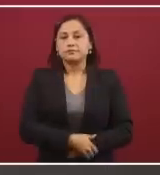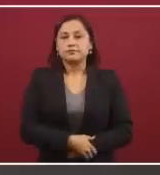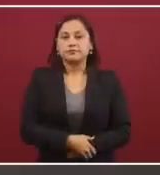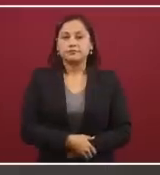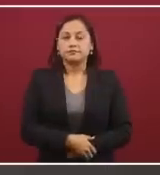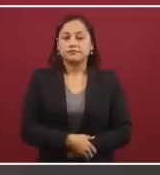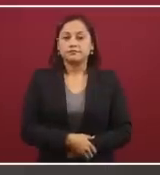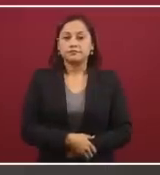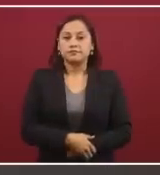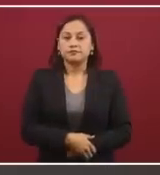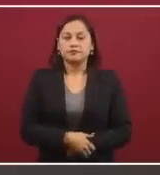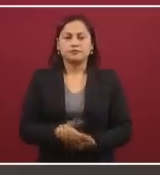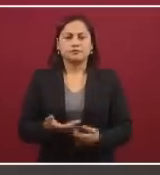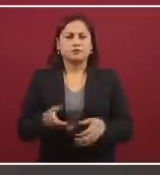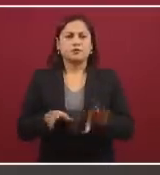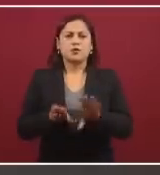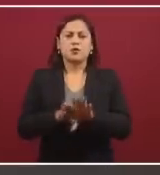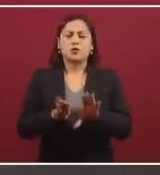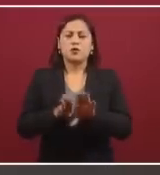elemento